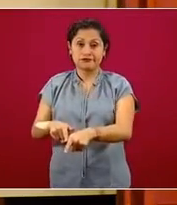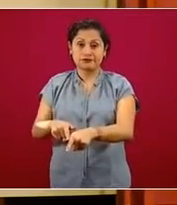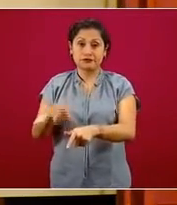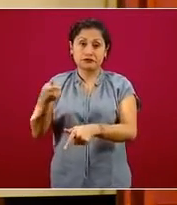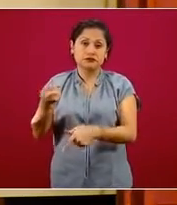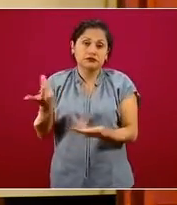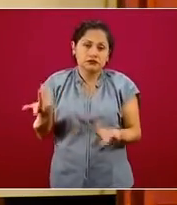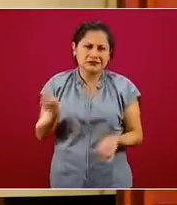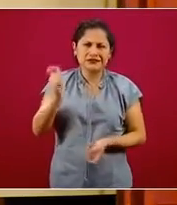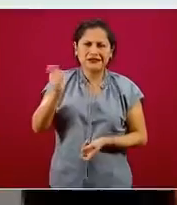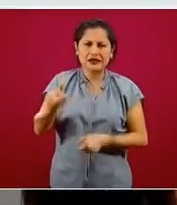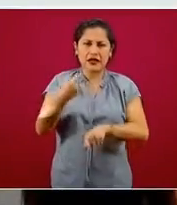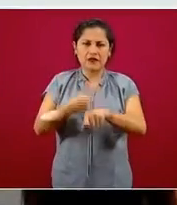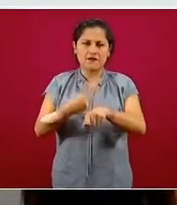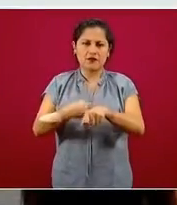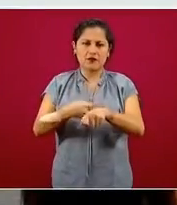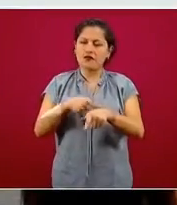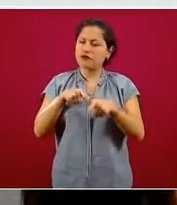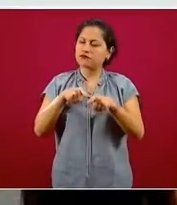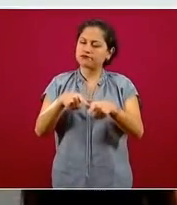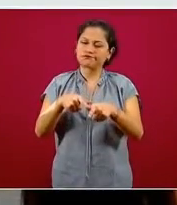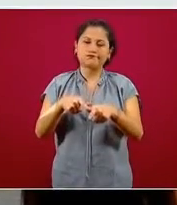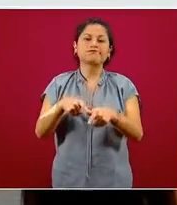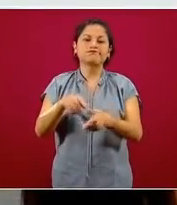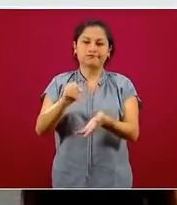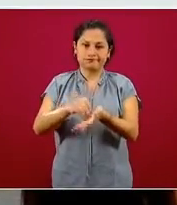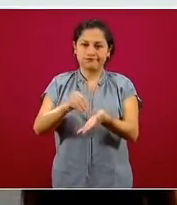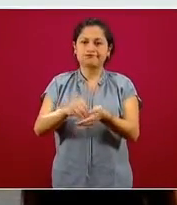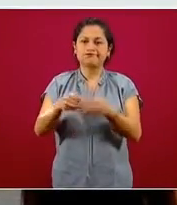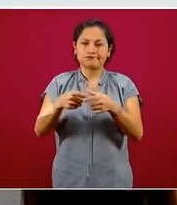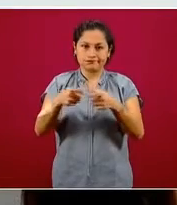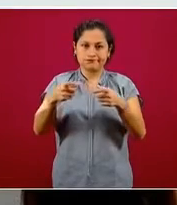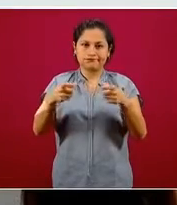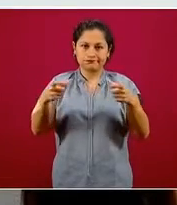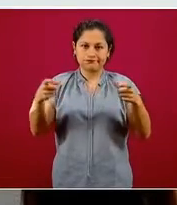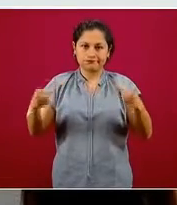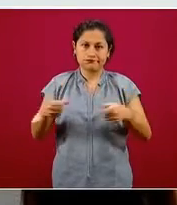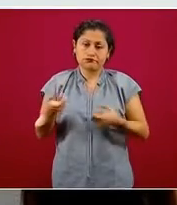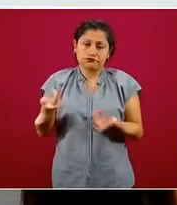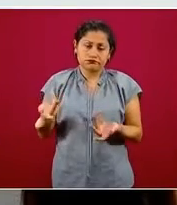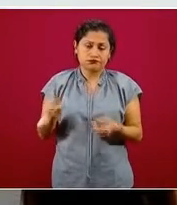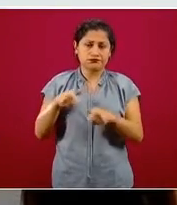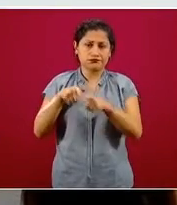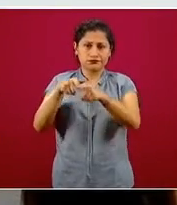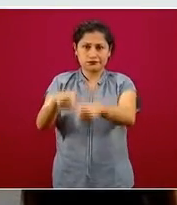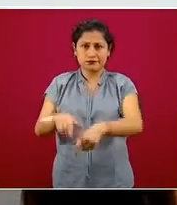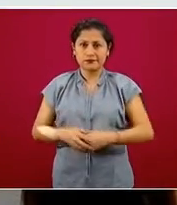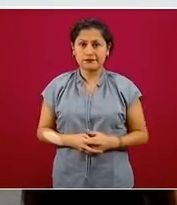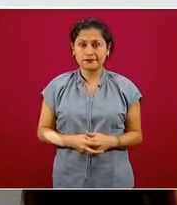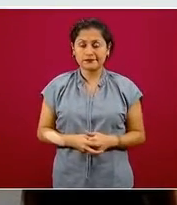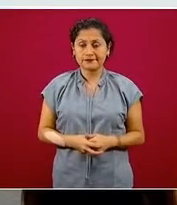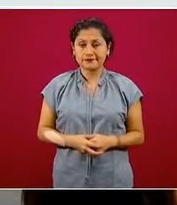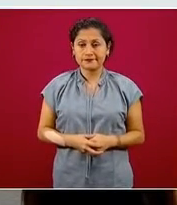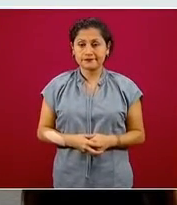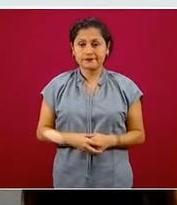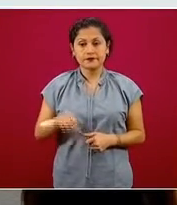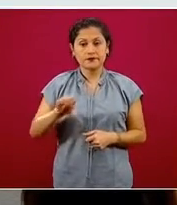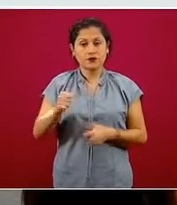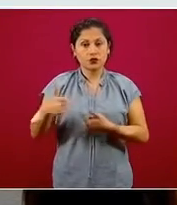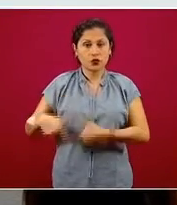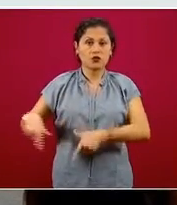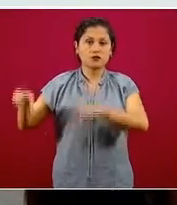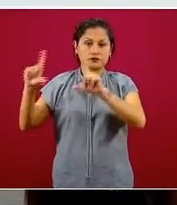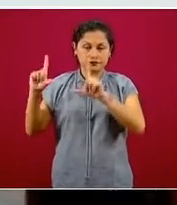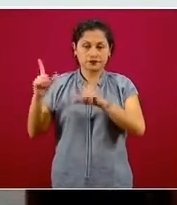activa y se ha mantenido activa durante prácticamente las últimas 2-3 semanas. Veamos la siguiente diapositiva, que son ahora los